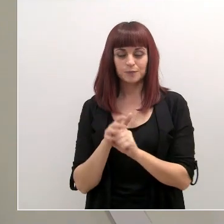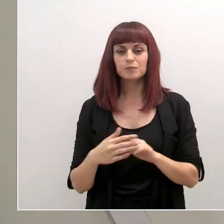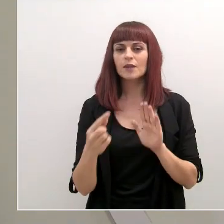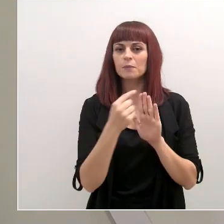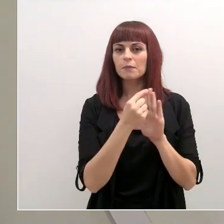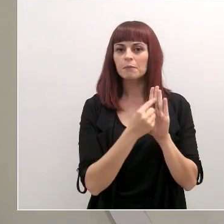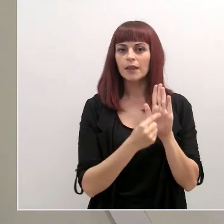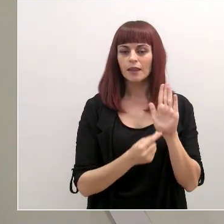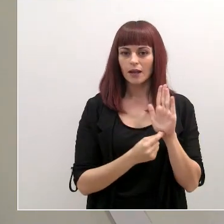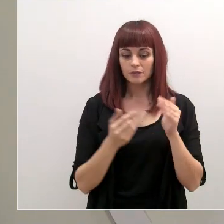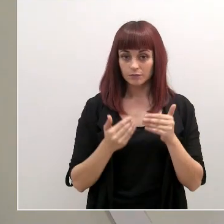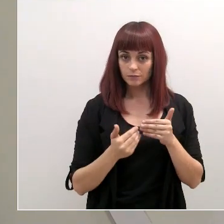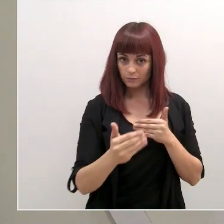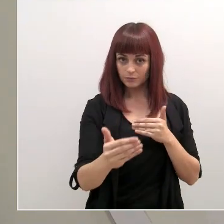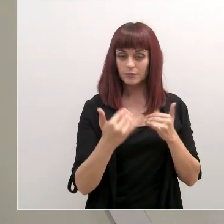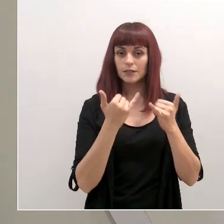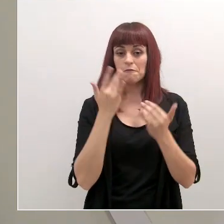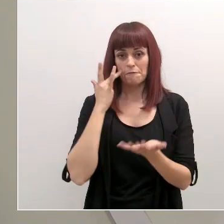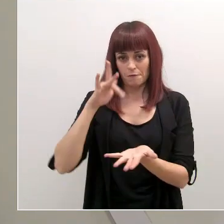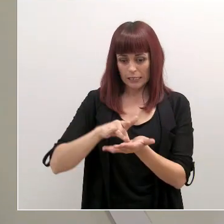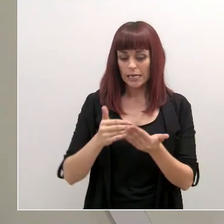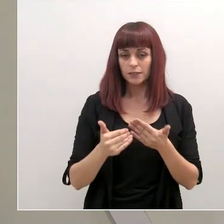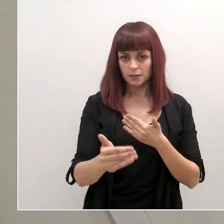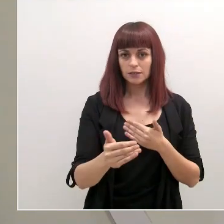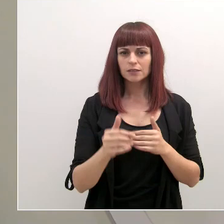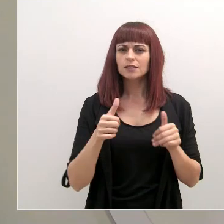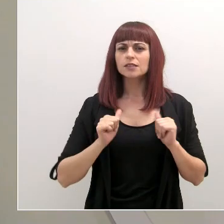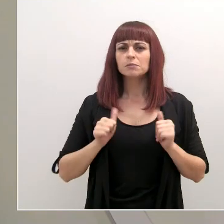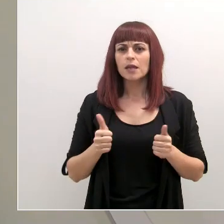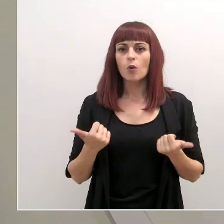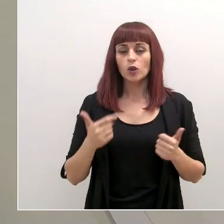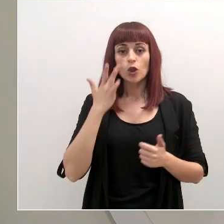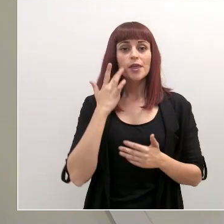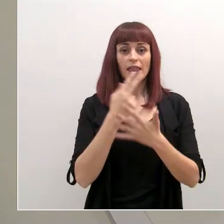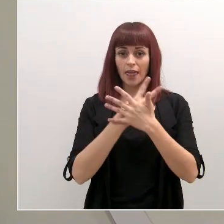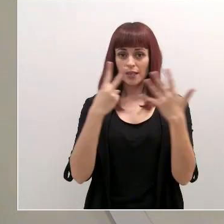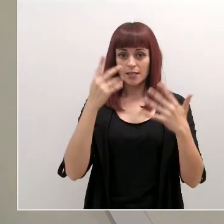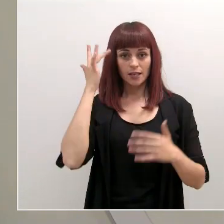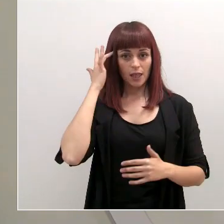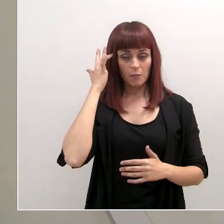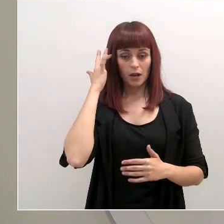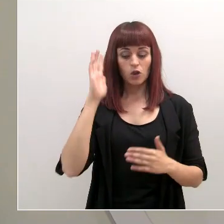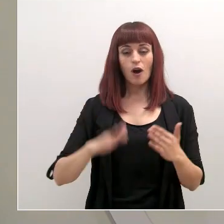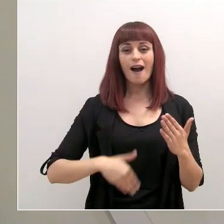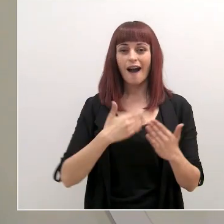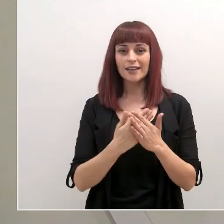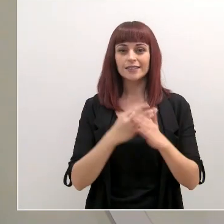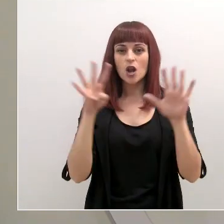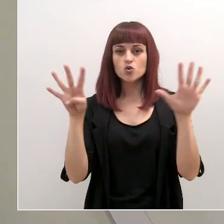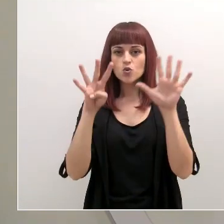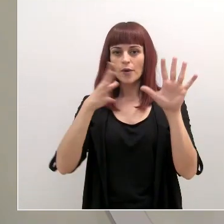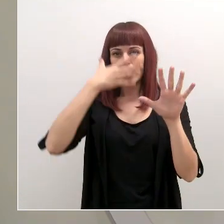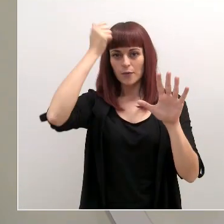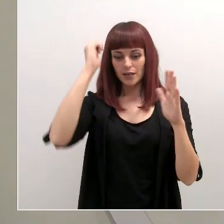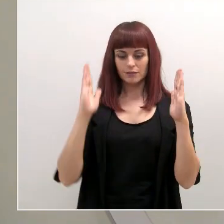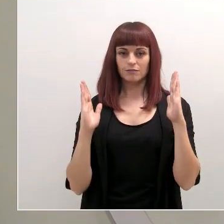serie de medidas de cara a las próximas fechas que entrarán en vigor desde el 17 de marzo y hasta el 9 de